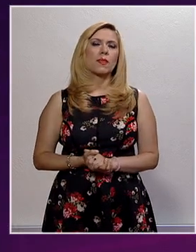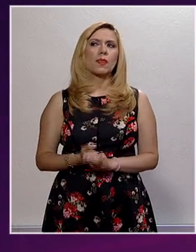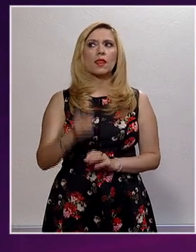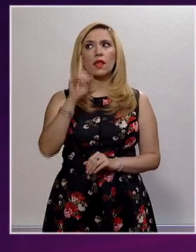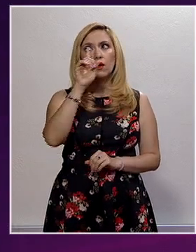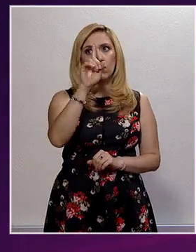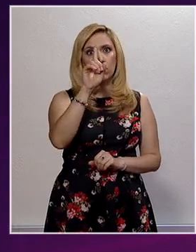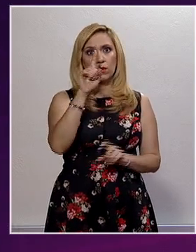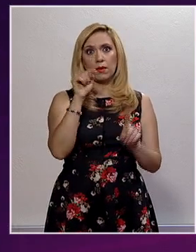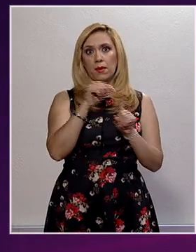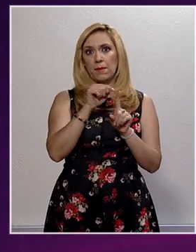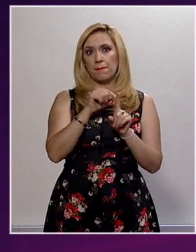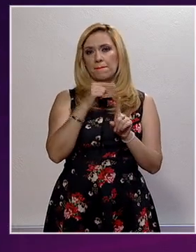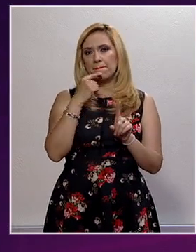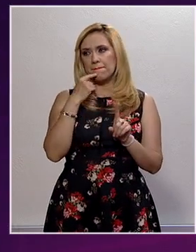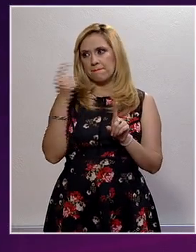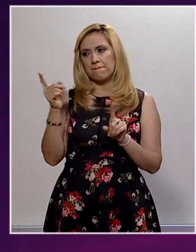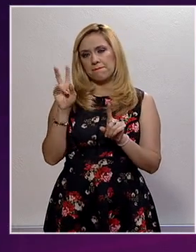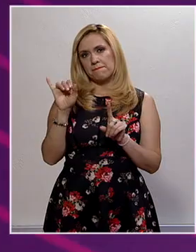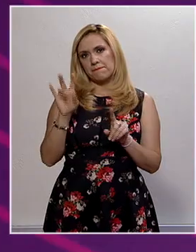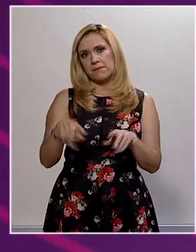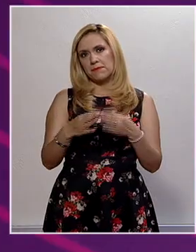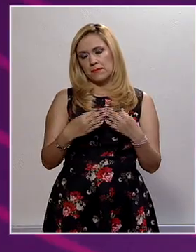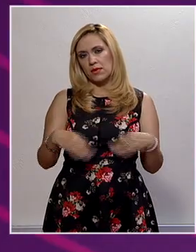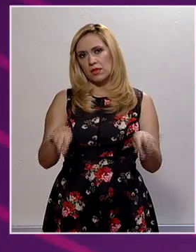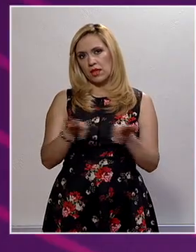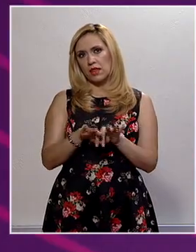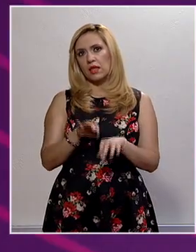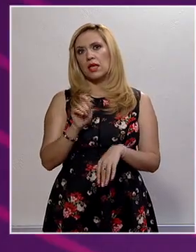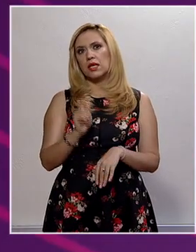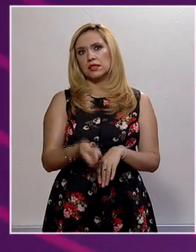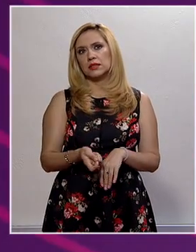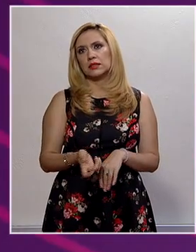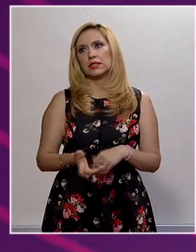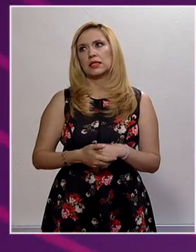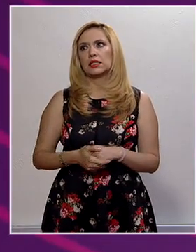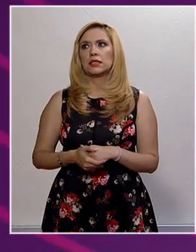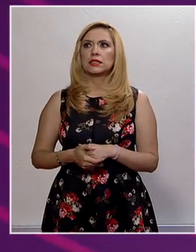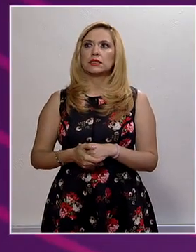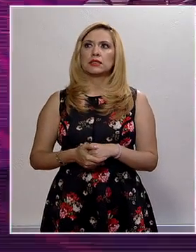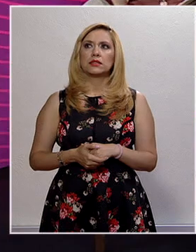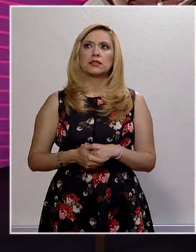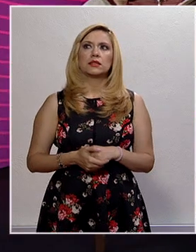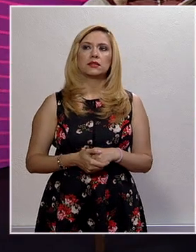Uno, y lo mencionaba Julie, pero me parece importante retomarlo, ¿no? Que es